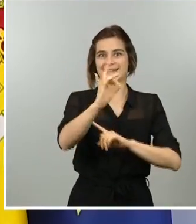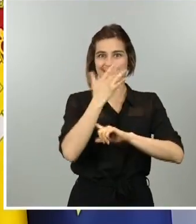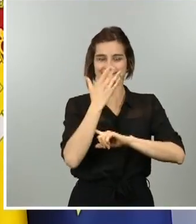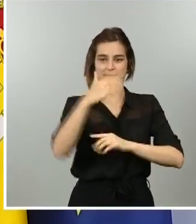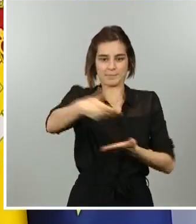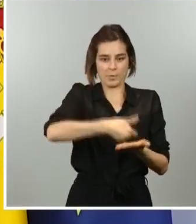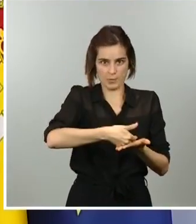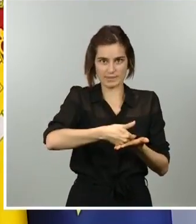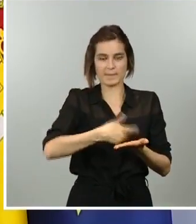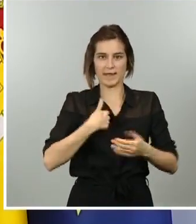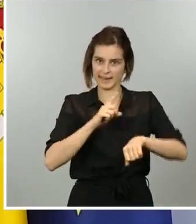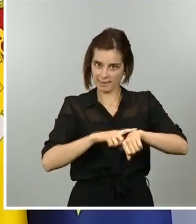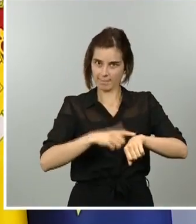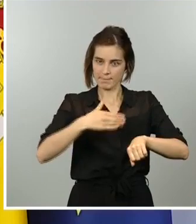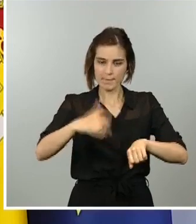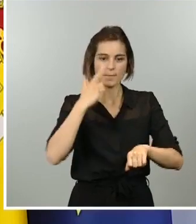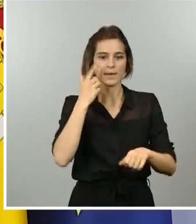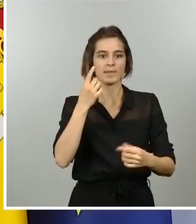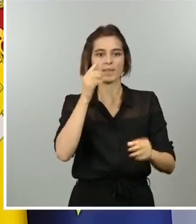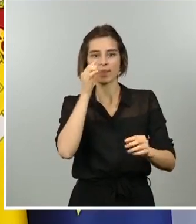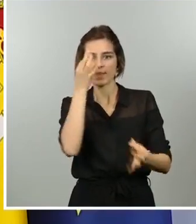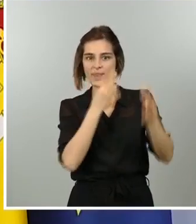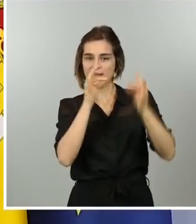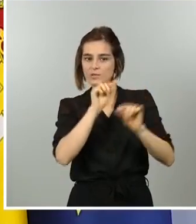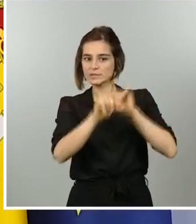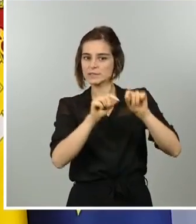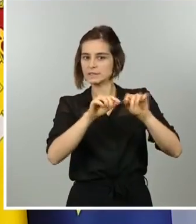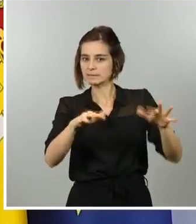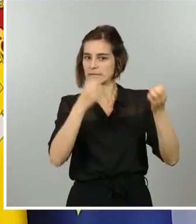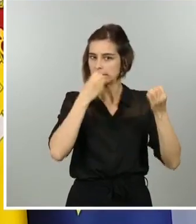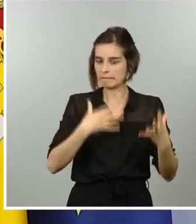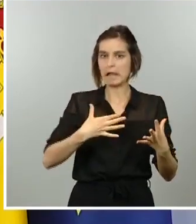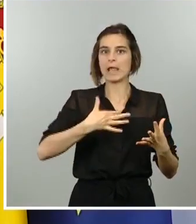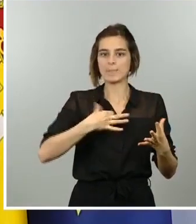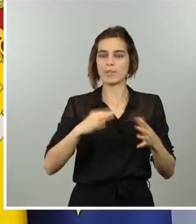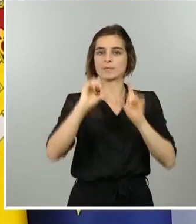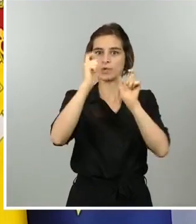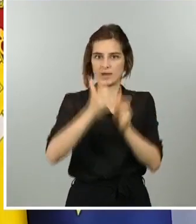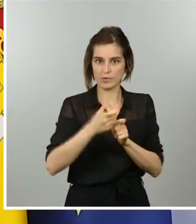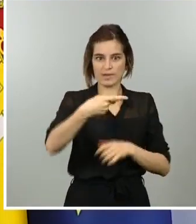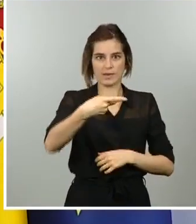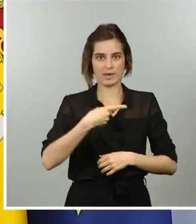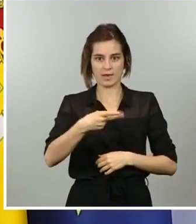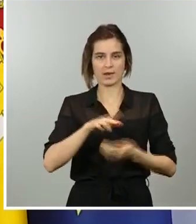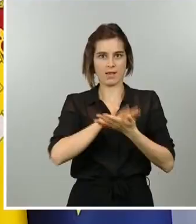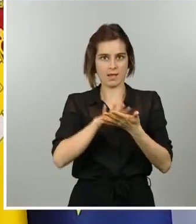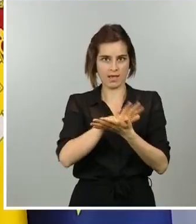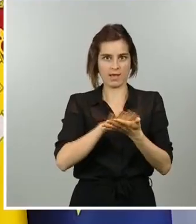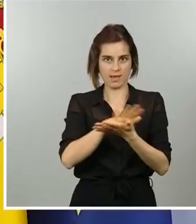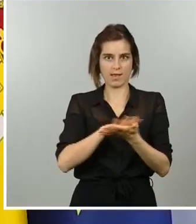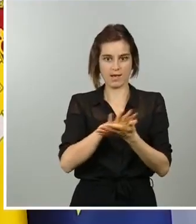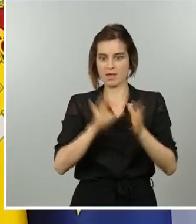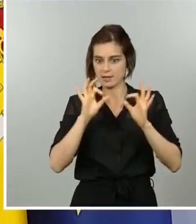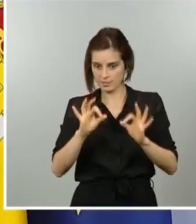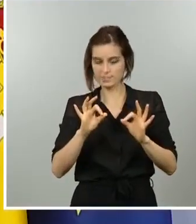concienzudamente los datos epidemiológicos y tener estas reuniones bilaterales que os comento. Esta primera semana, de una forma extraordinaria, pues hasta el miércoles 6 de